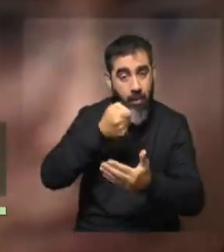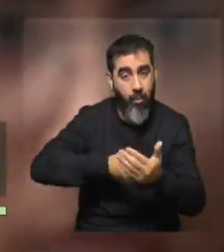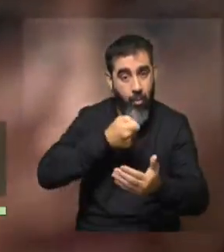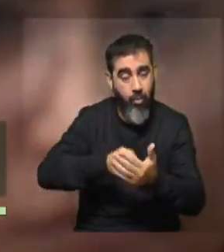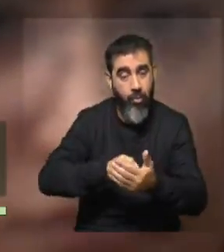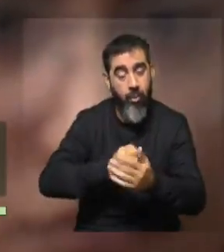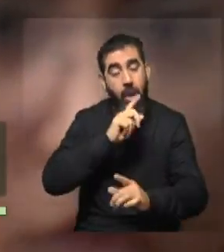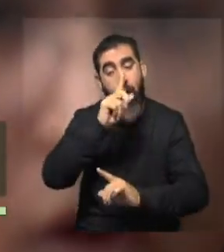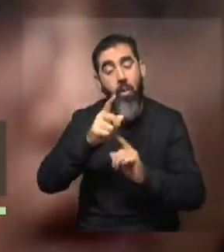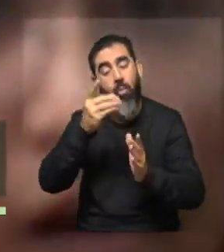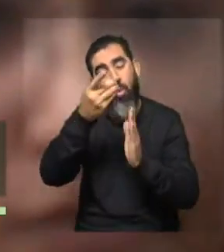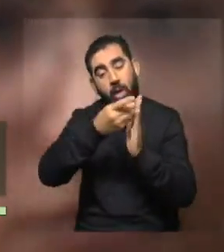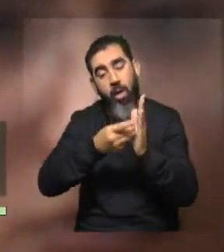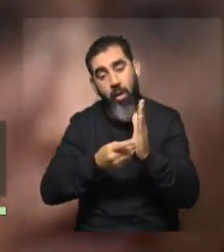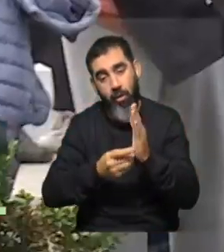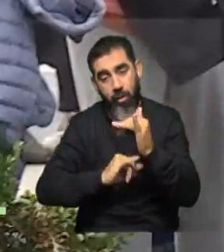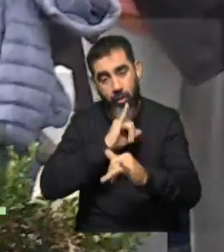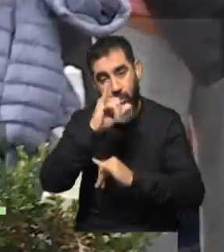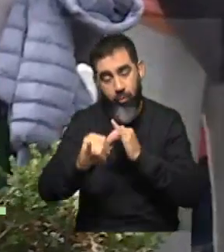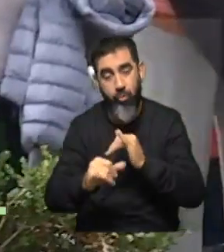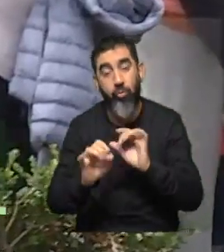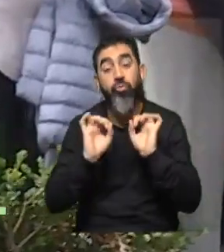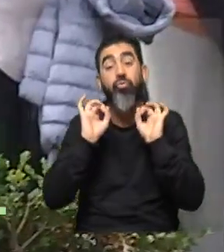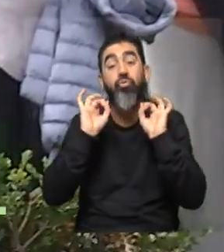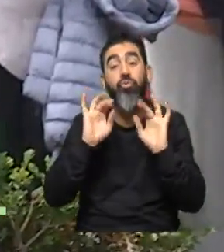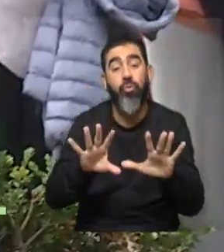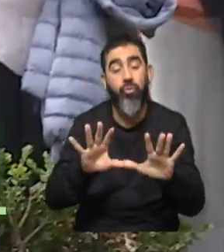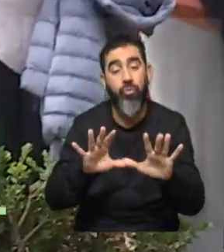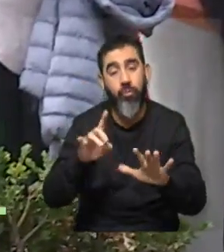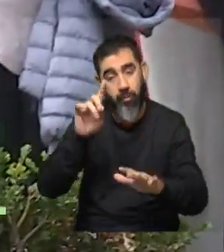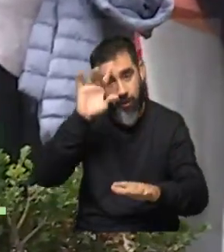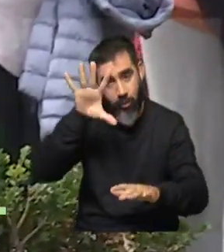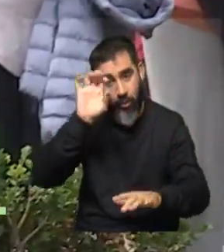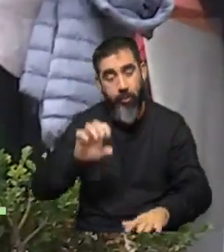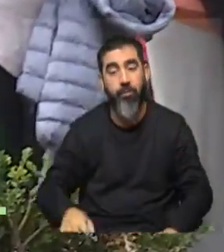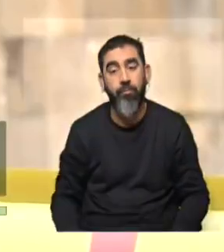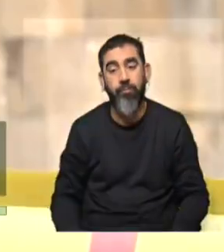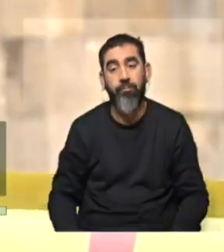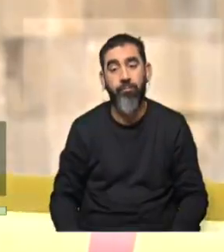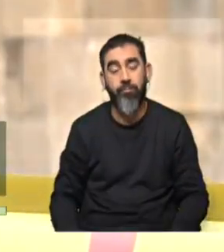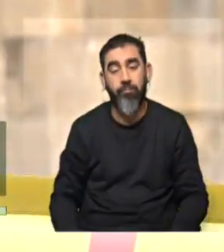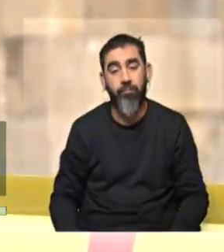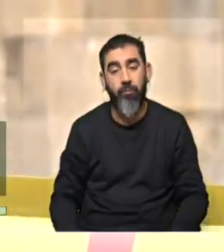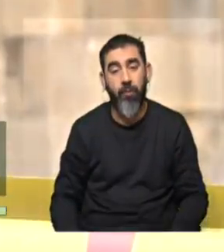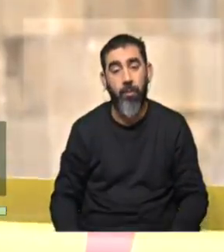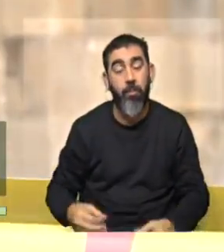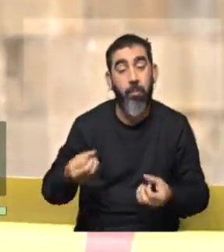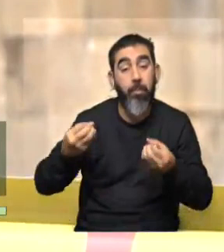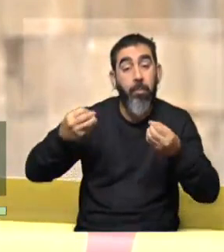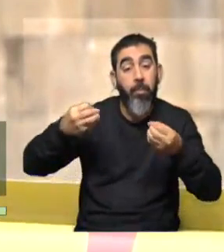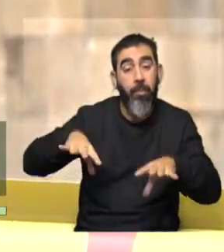algunos datos solamente para recordar la pérdida